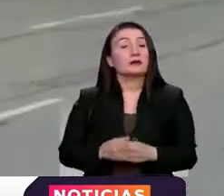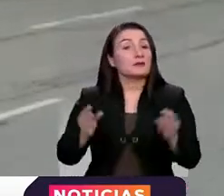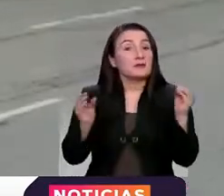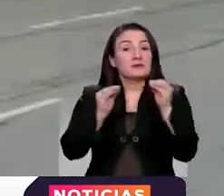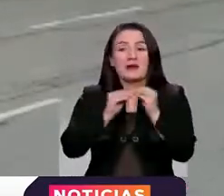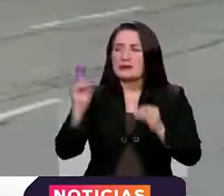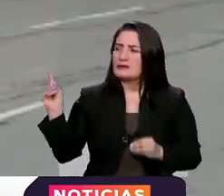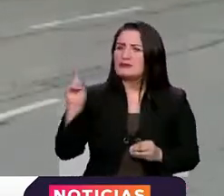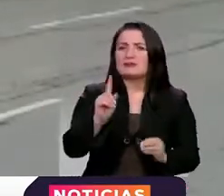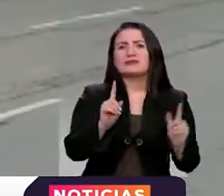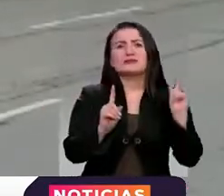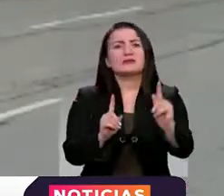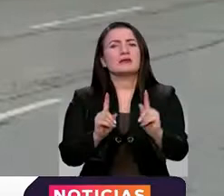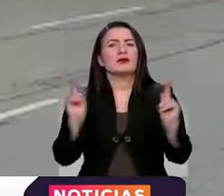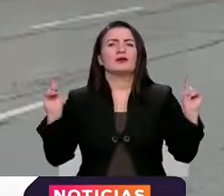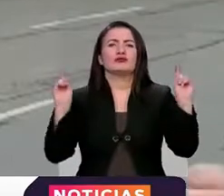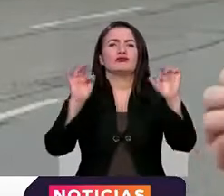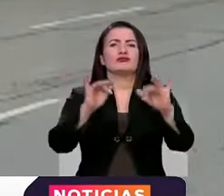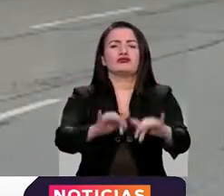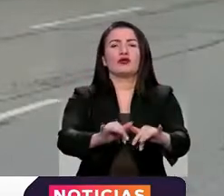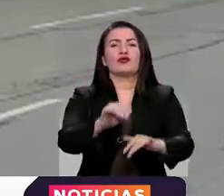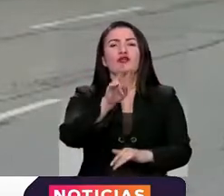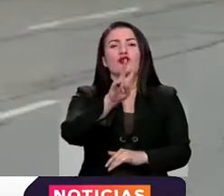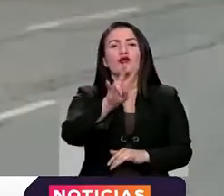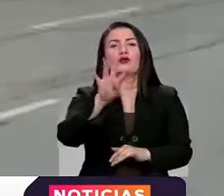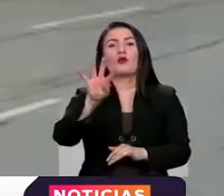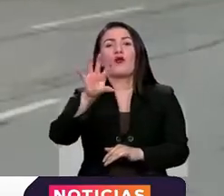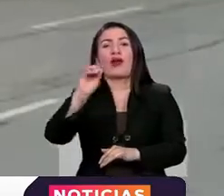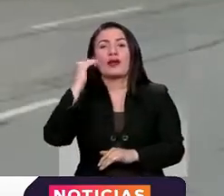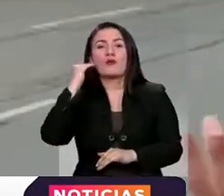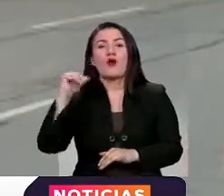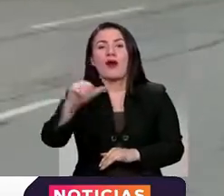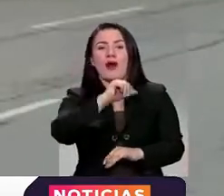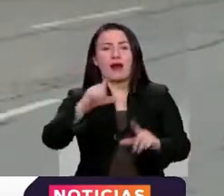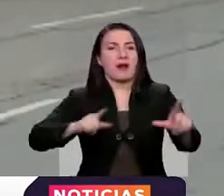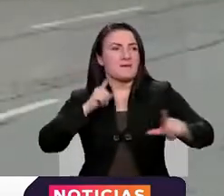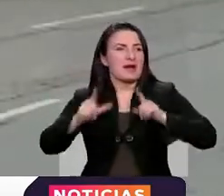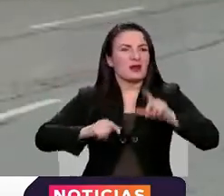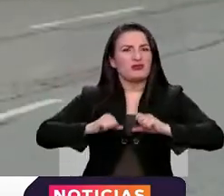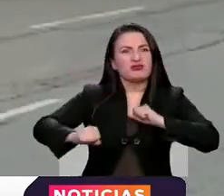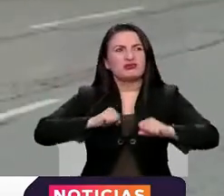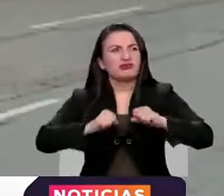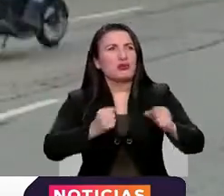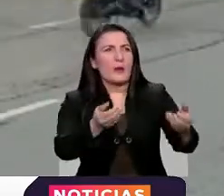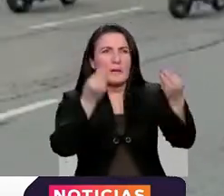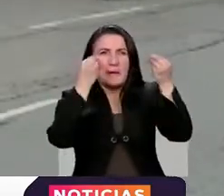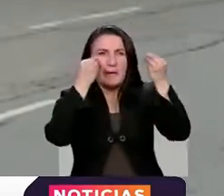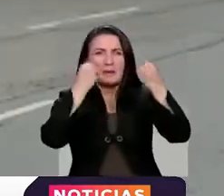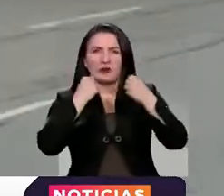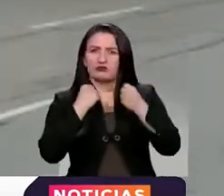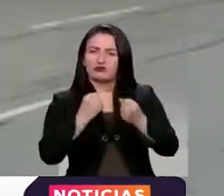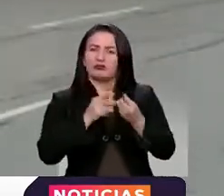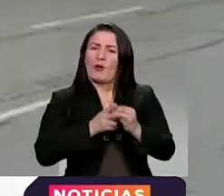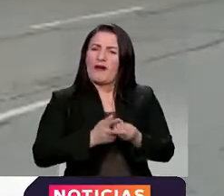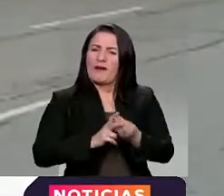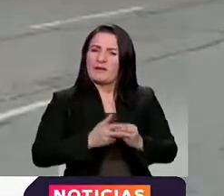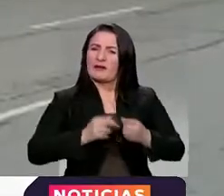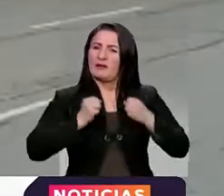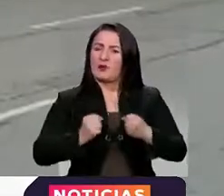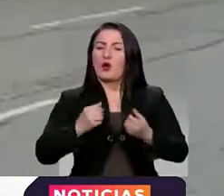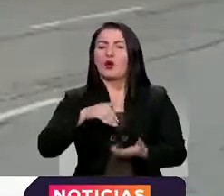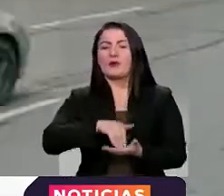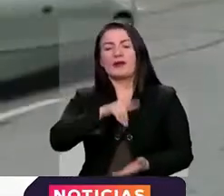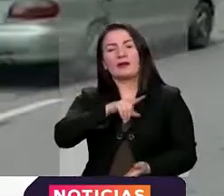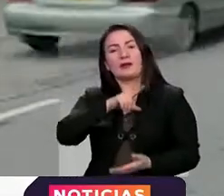tuvo la presencia de 240 mujeres emprendedoras y recibieron herramientas para consolidarse en posiciones de